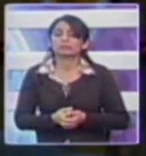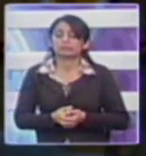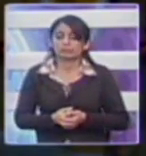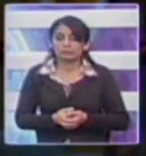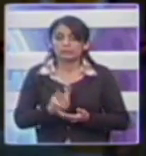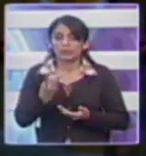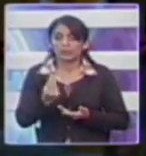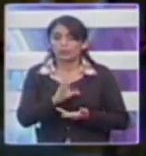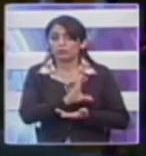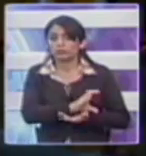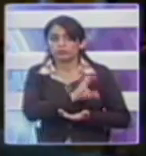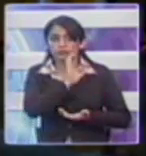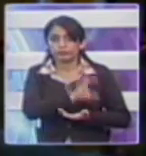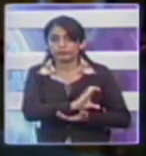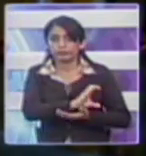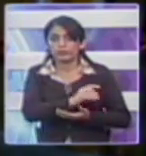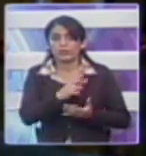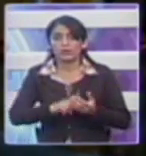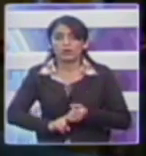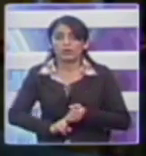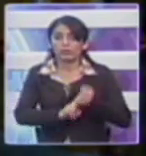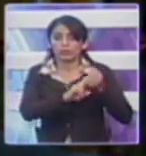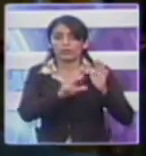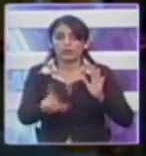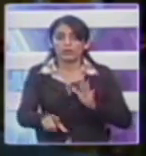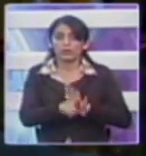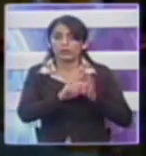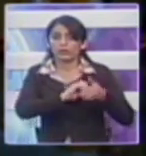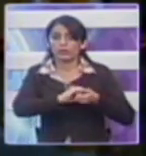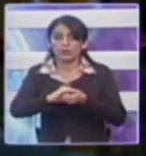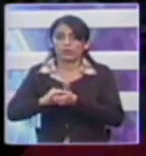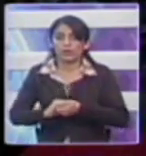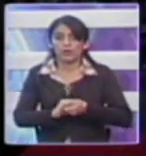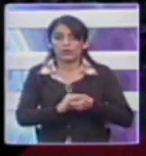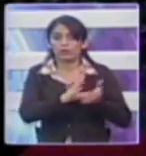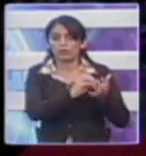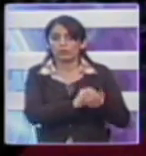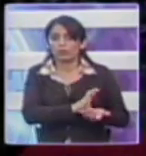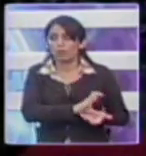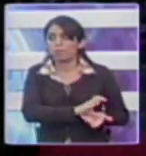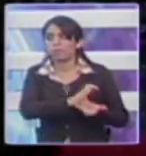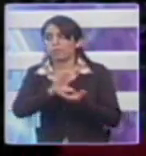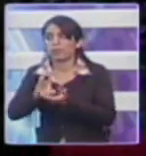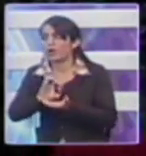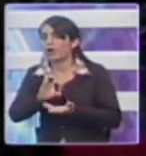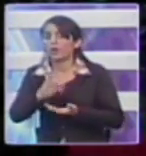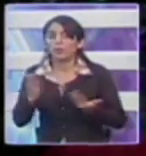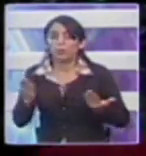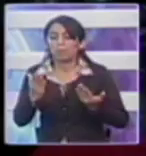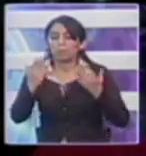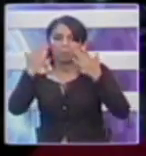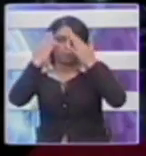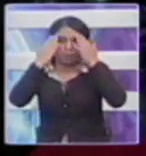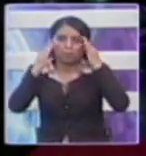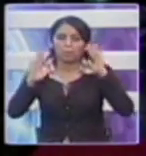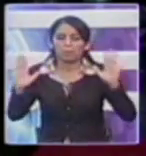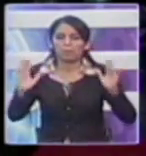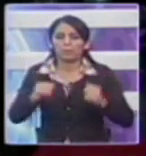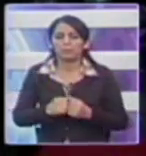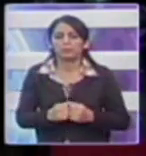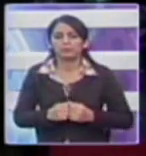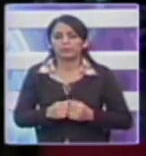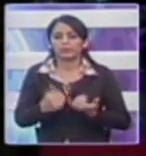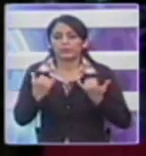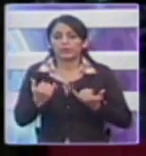reservada de los recursos de la ley solidaria y no sabemos a dónde. El dinero recaudado hasta el